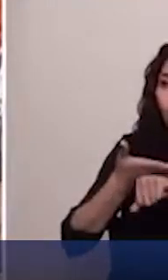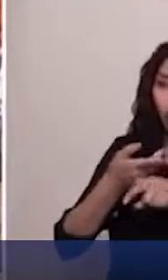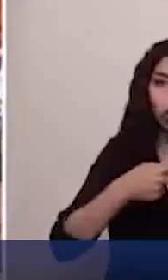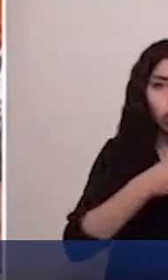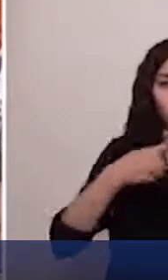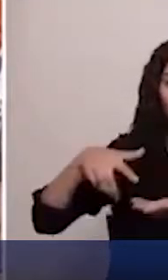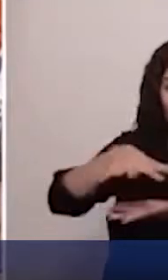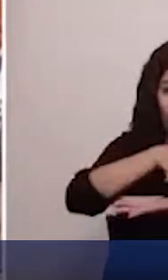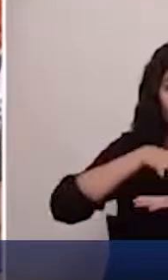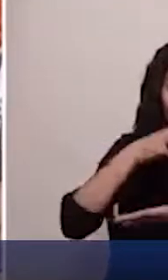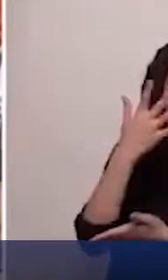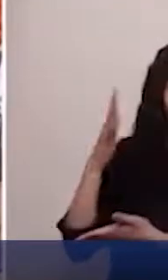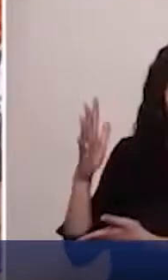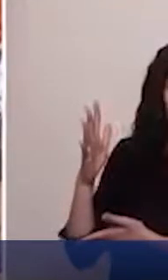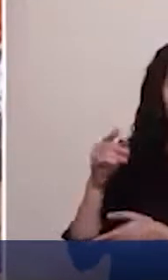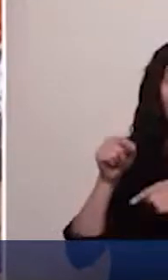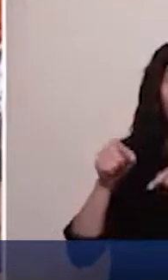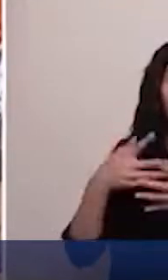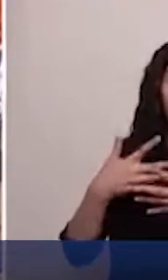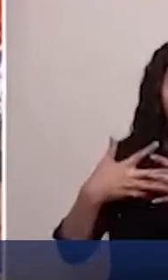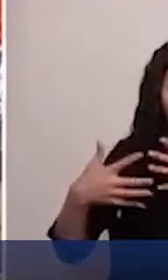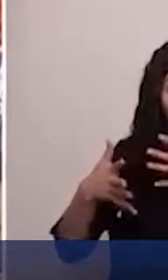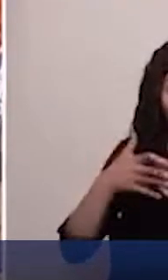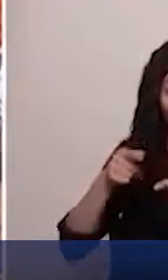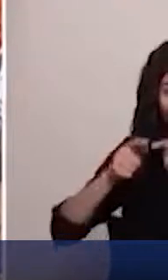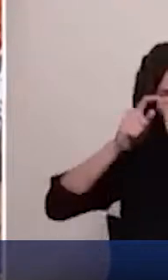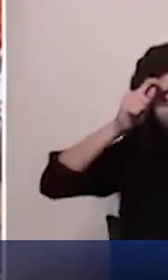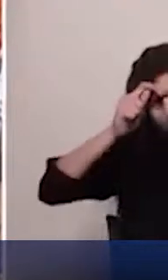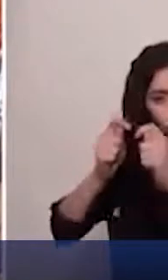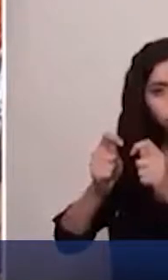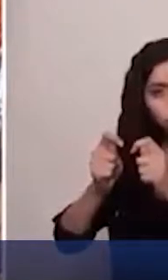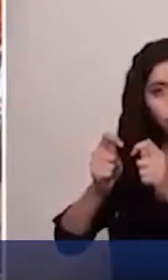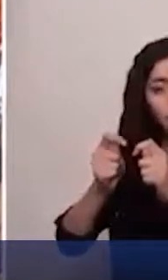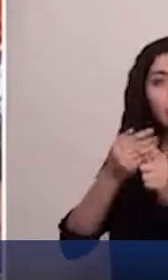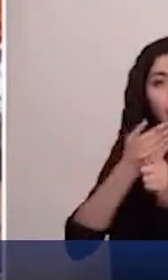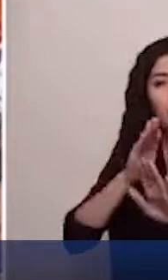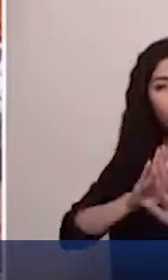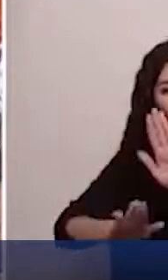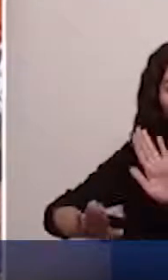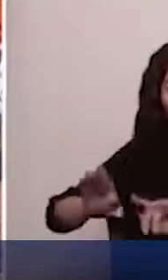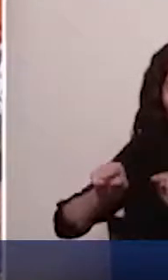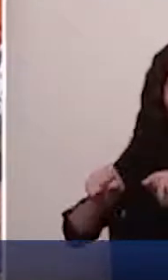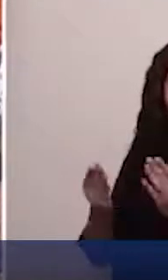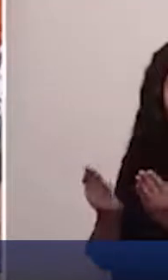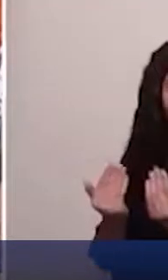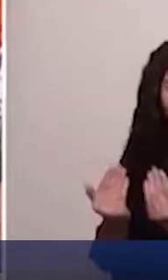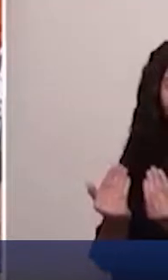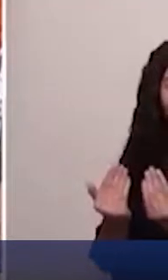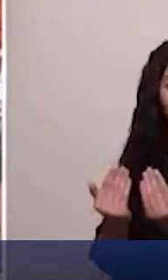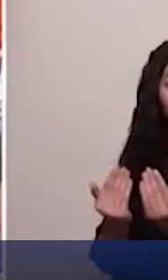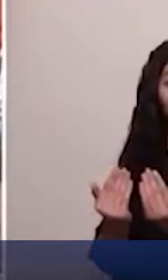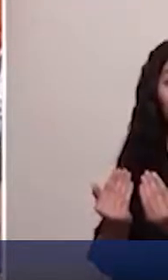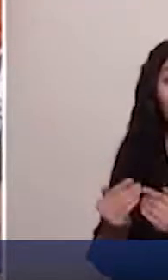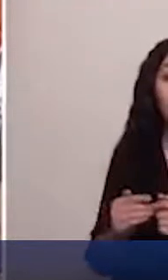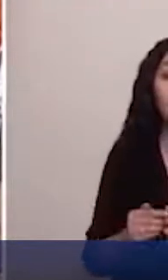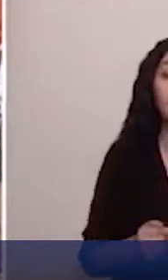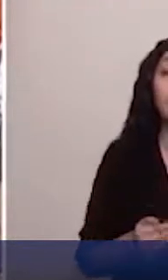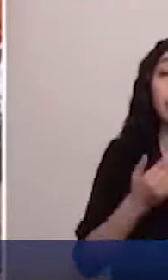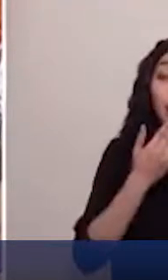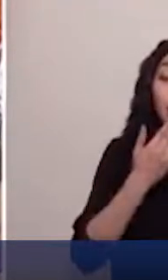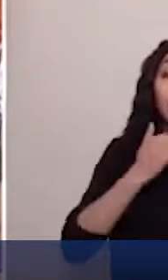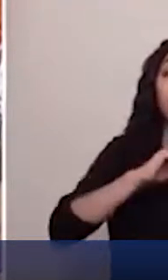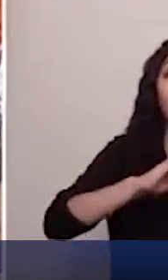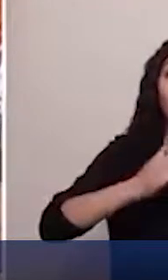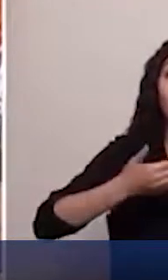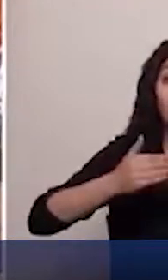aquí, donde la naturaleza tenga el reconocimiento y la protección que merece en bien de sí misma, las comunidades